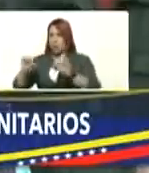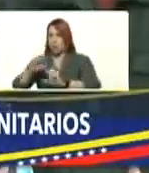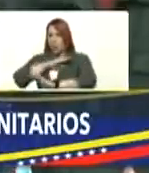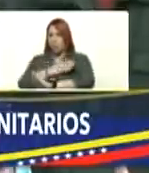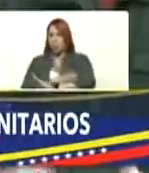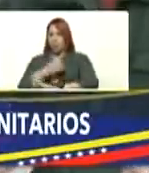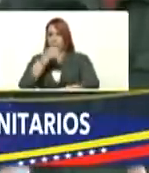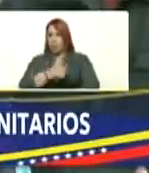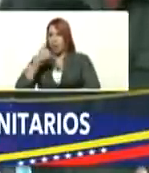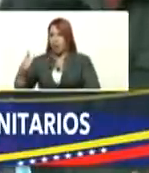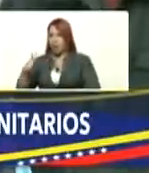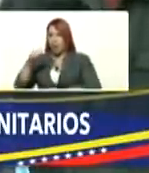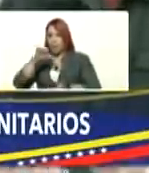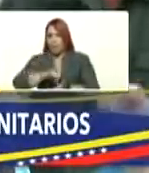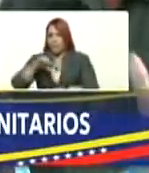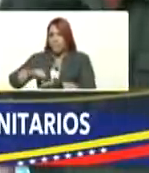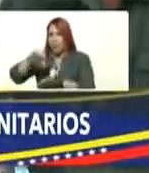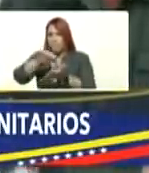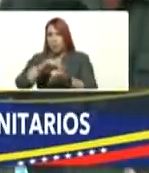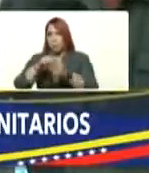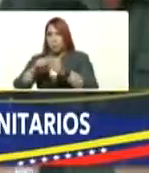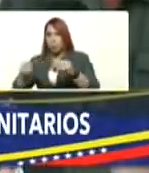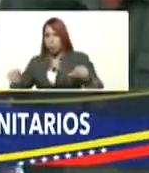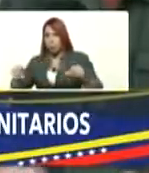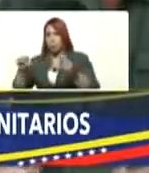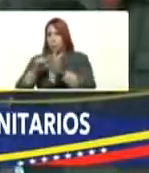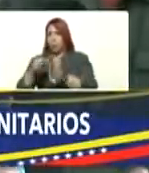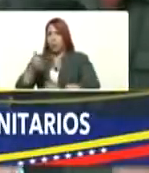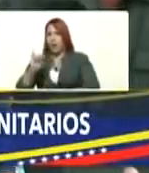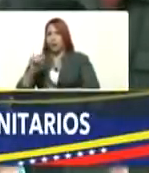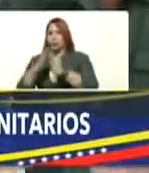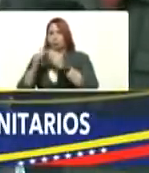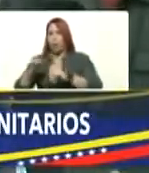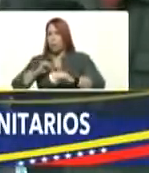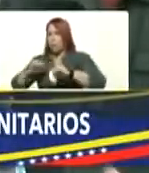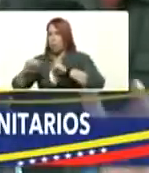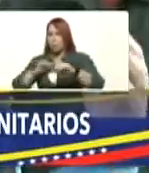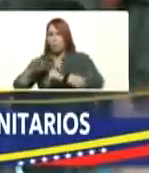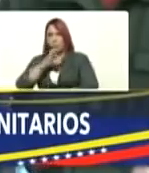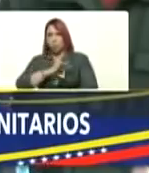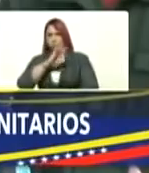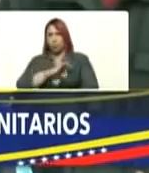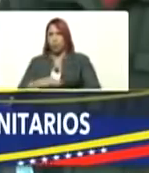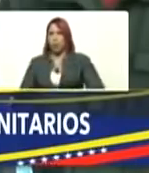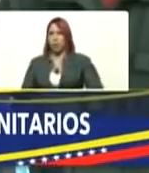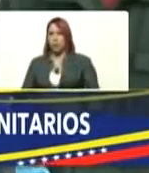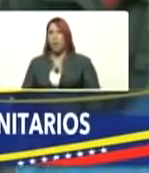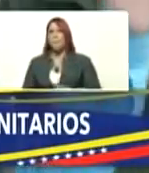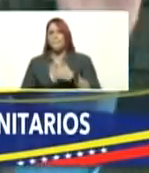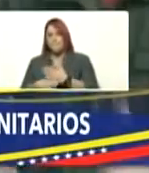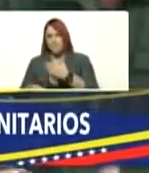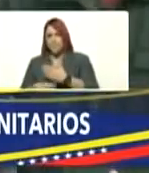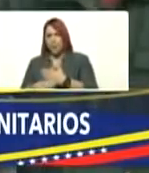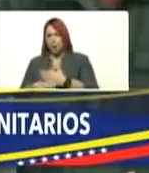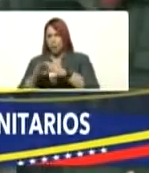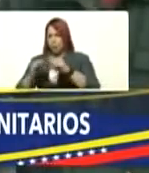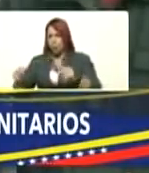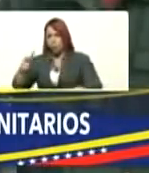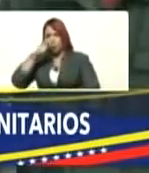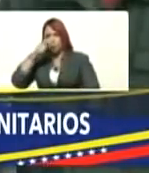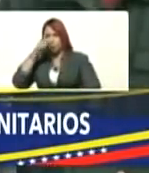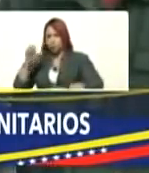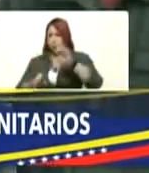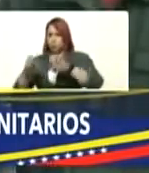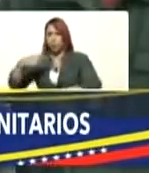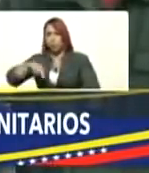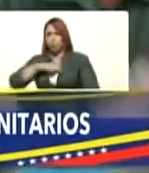fuerzas en cada eje territorial y donde están todos los movimientos sociales. Vamos a un territorio y estamos